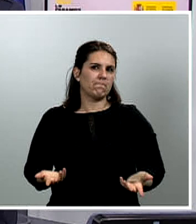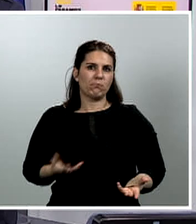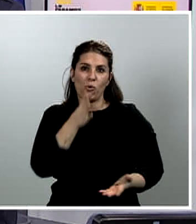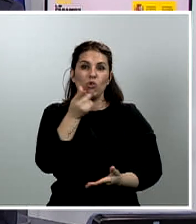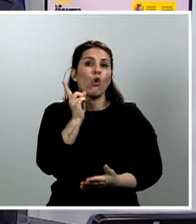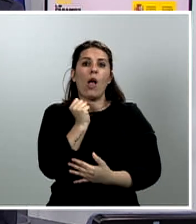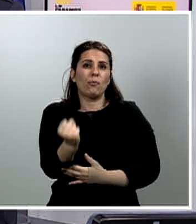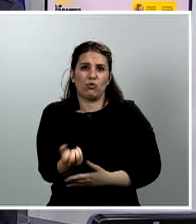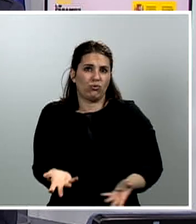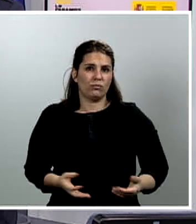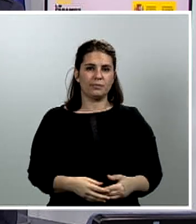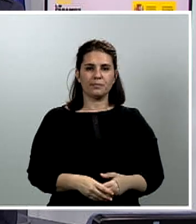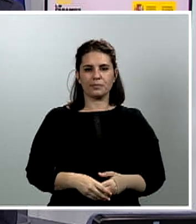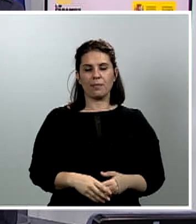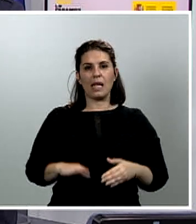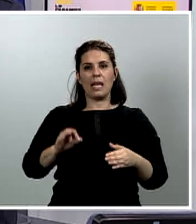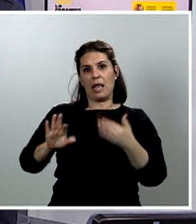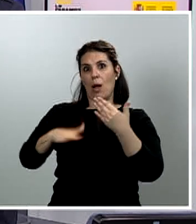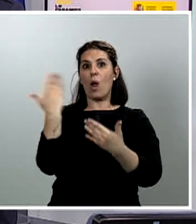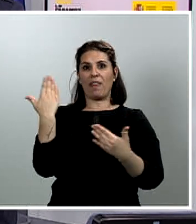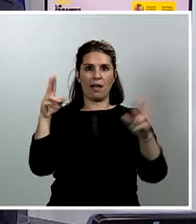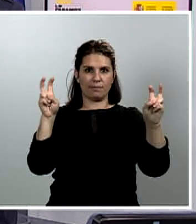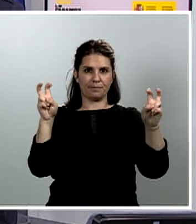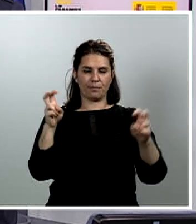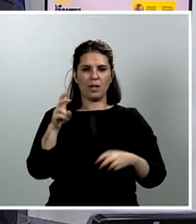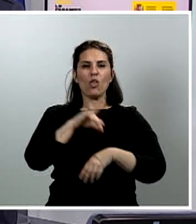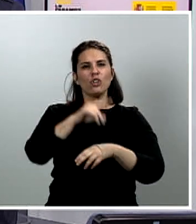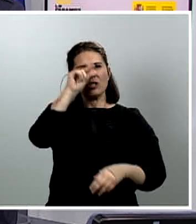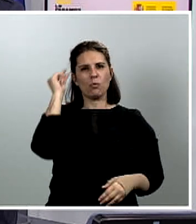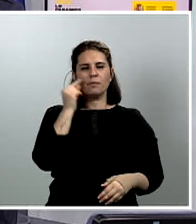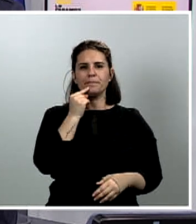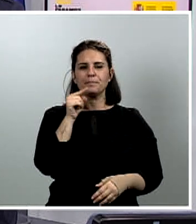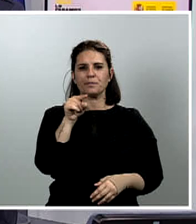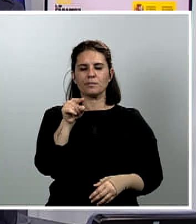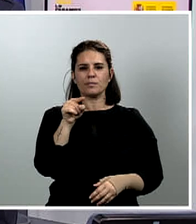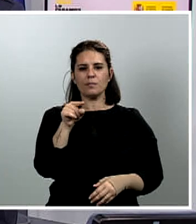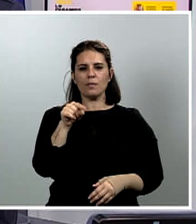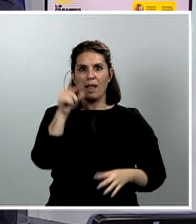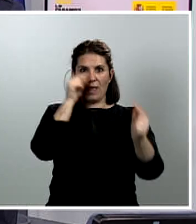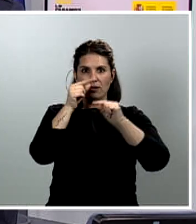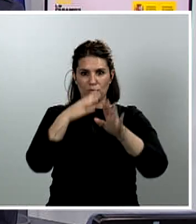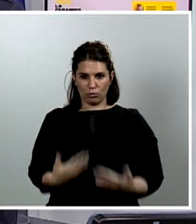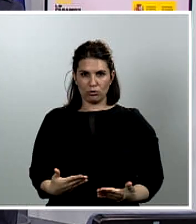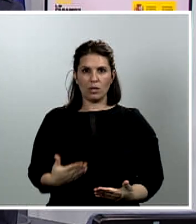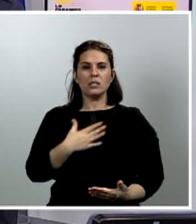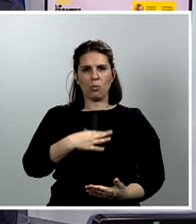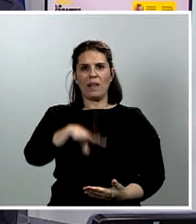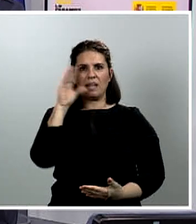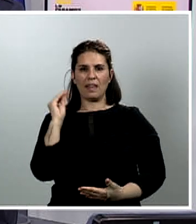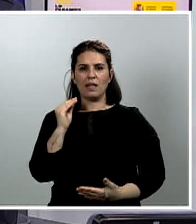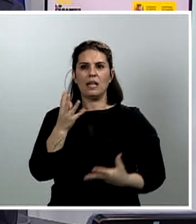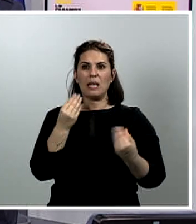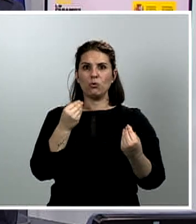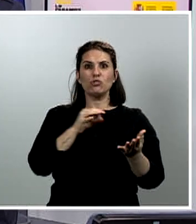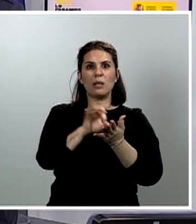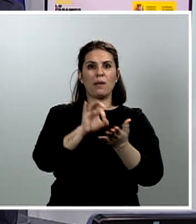La Vanguardia, doctor Simón, dice si se puede entender con los datos de hoy que la vuelta de miles de trabajadores de servicios no esenciales